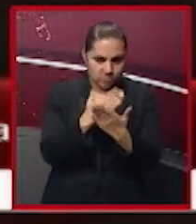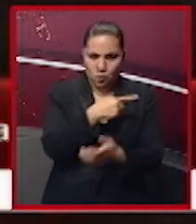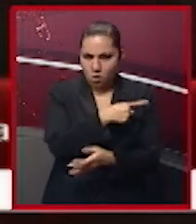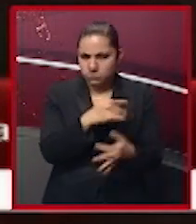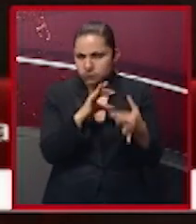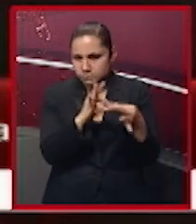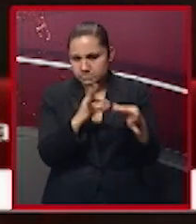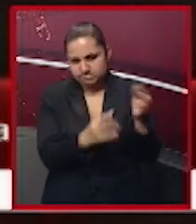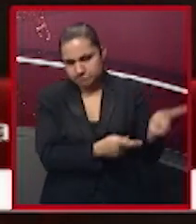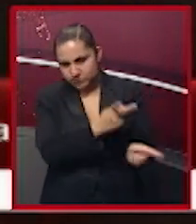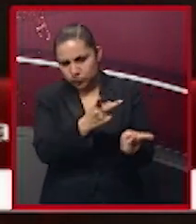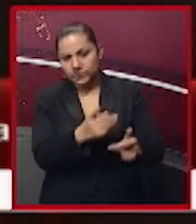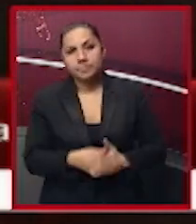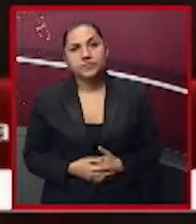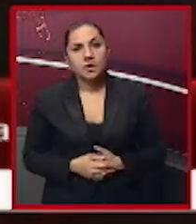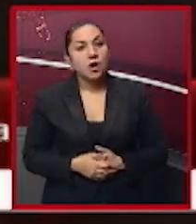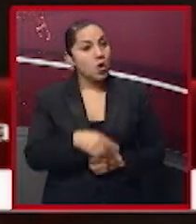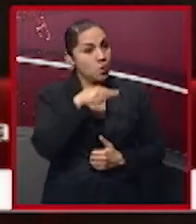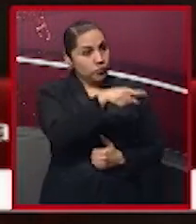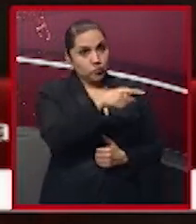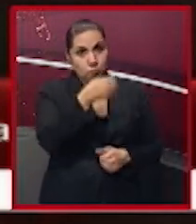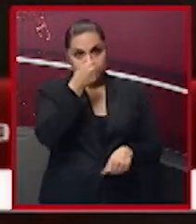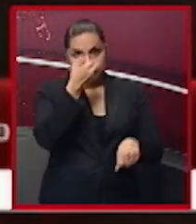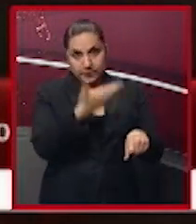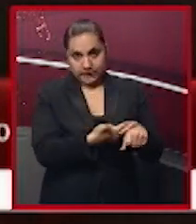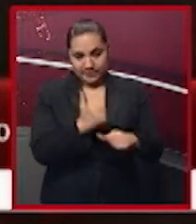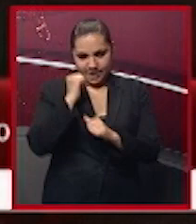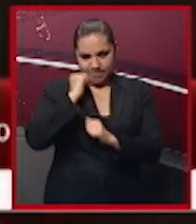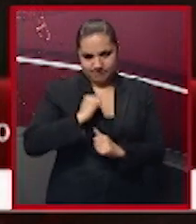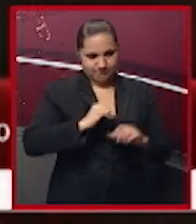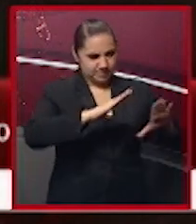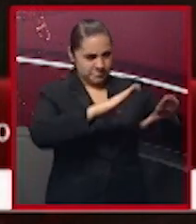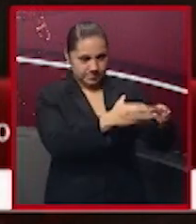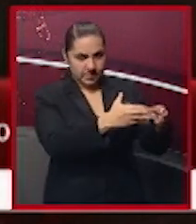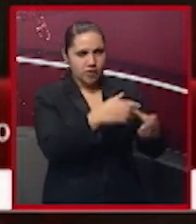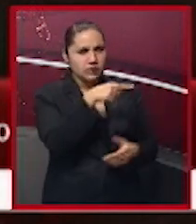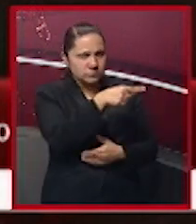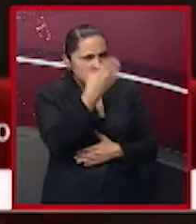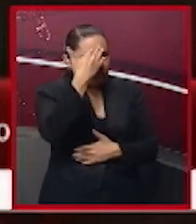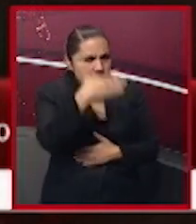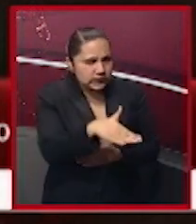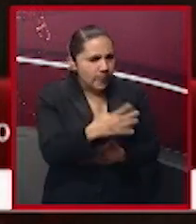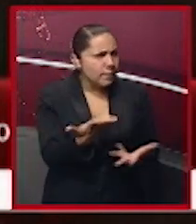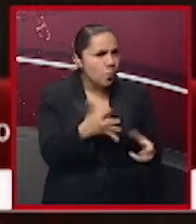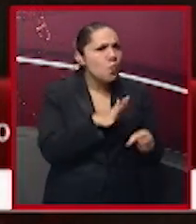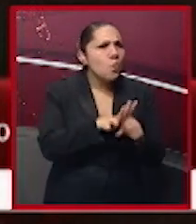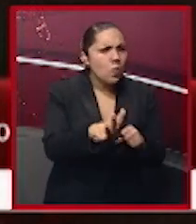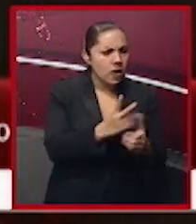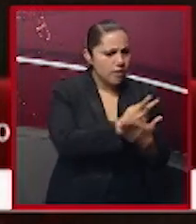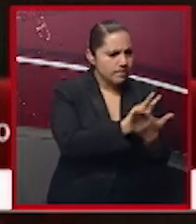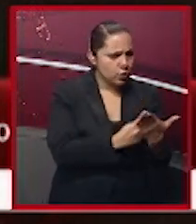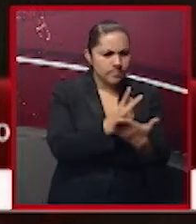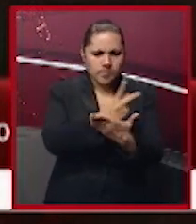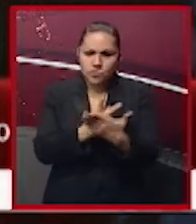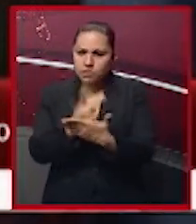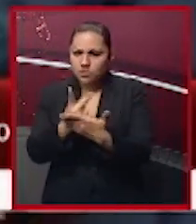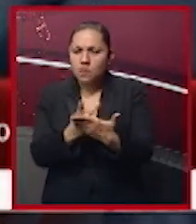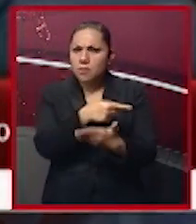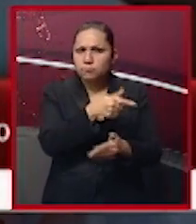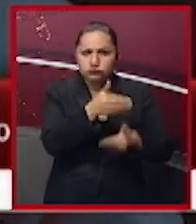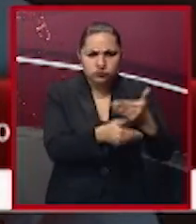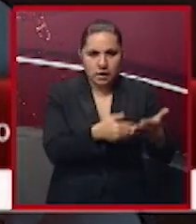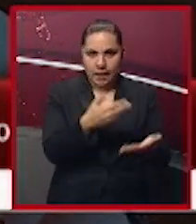Tiene la dependencia a su cargo identificado cuántos de estos programas operan con reglas